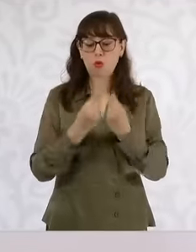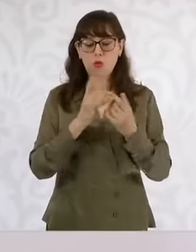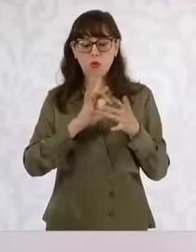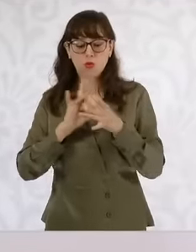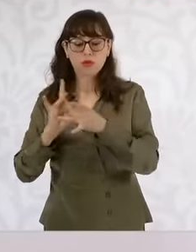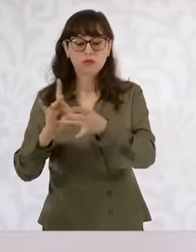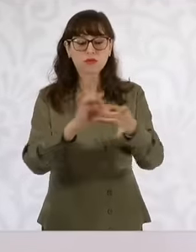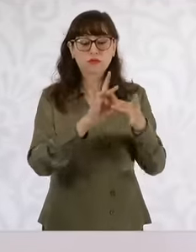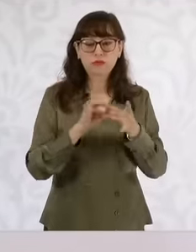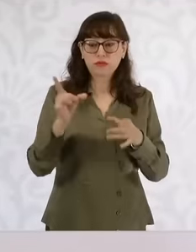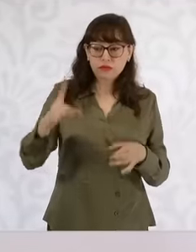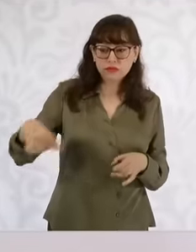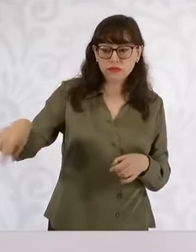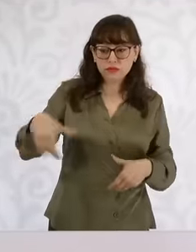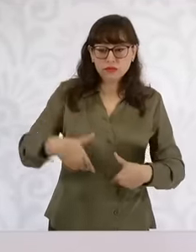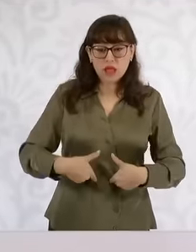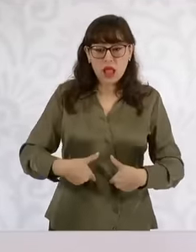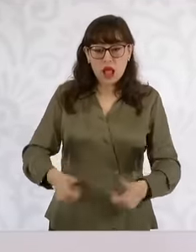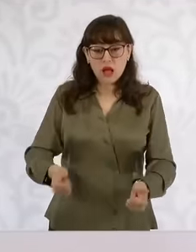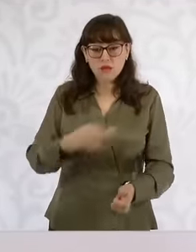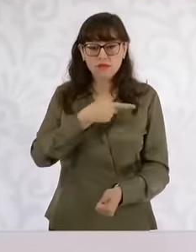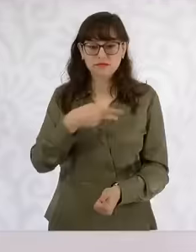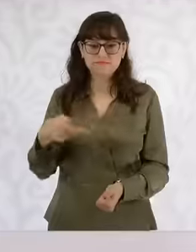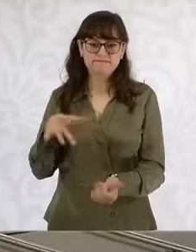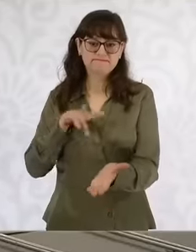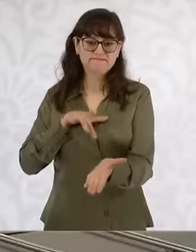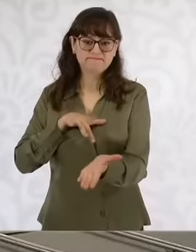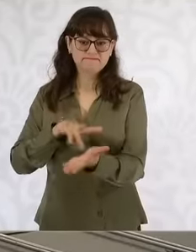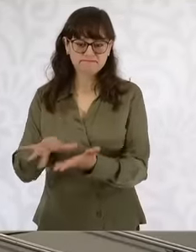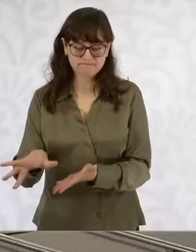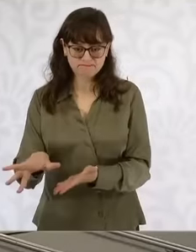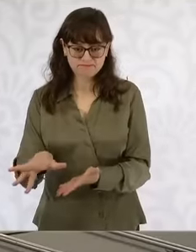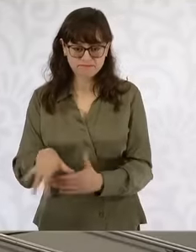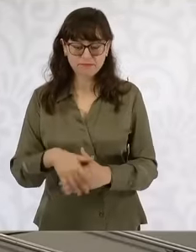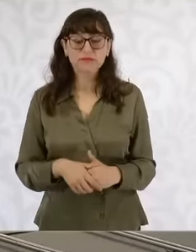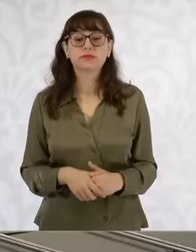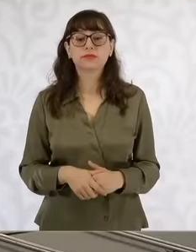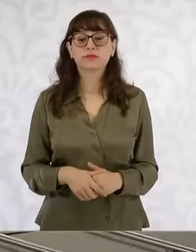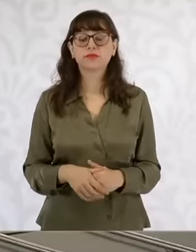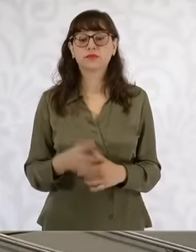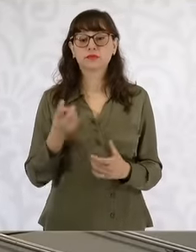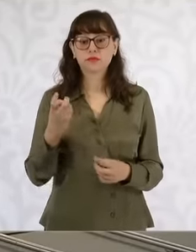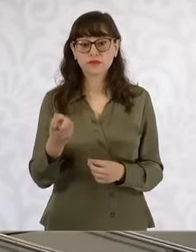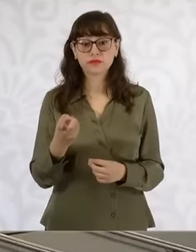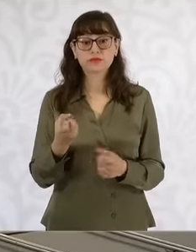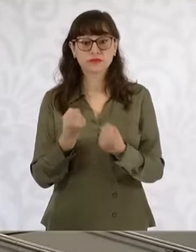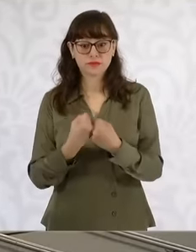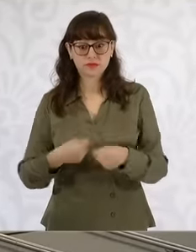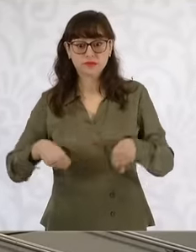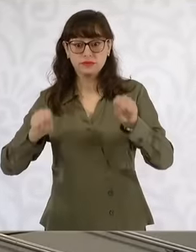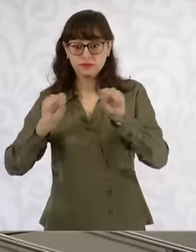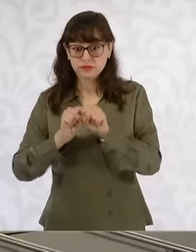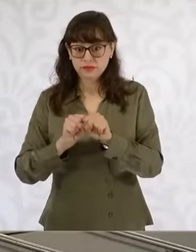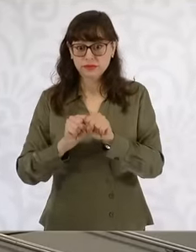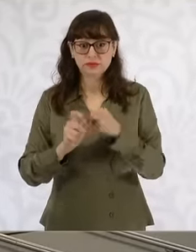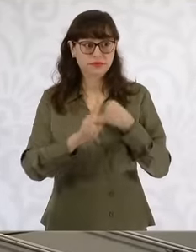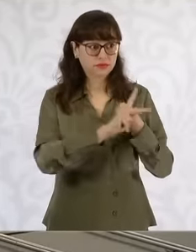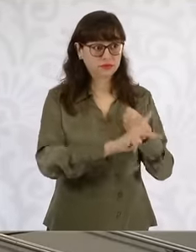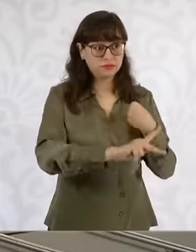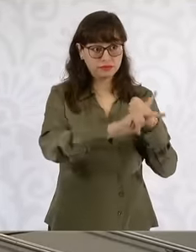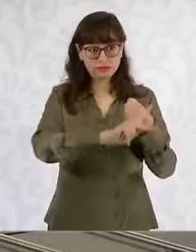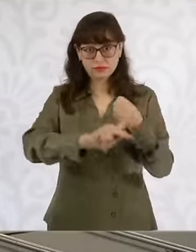se anticipa de este encuentro. Esta alianza, de acabar de